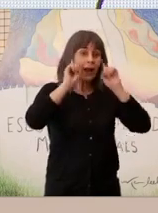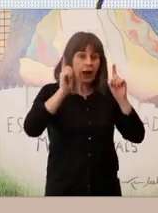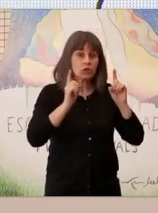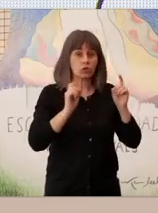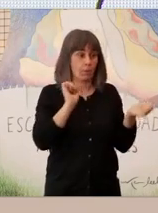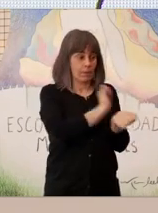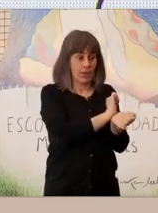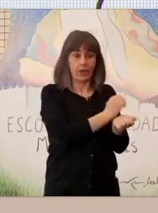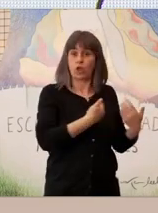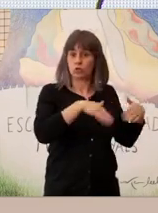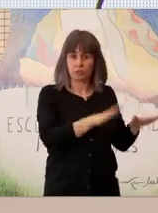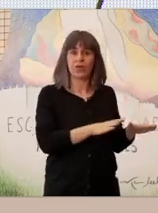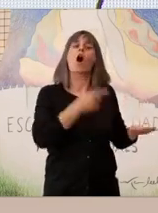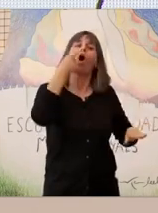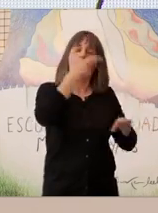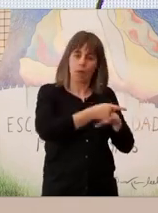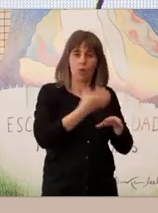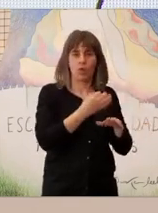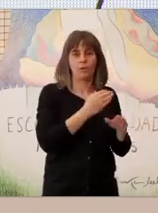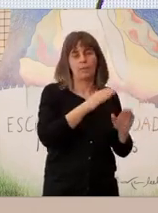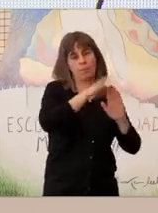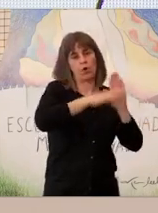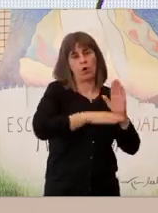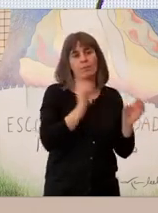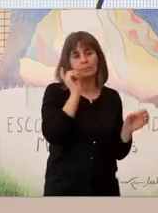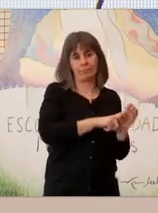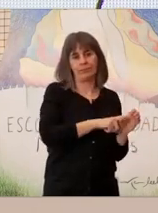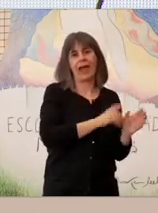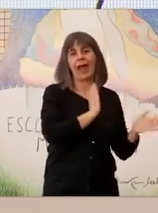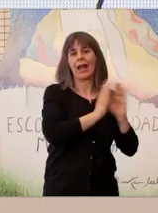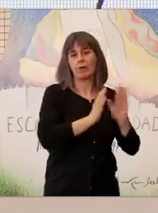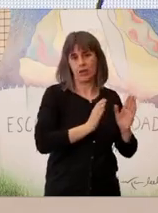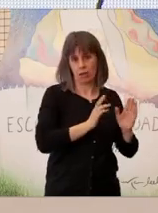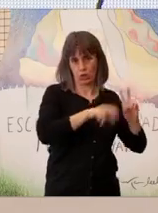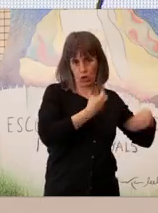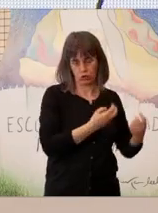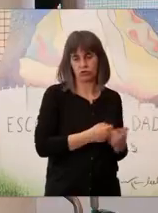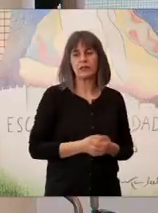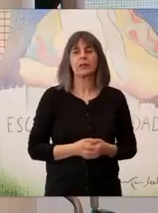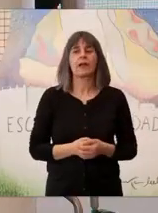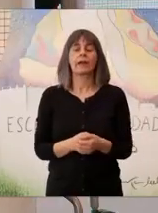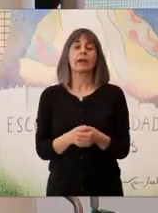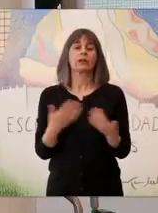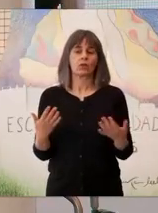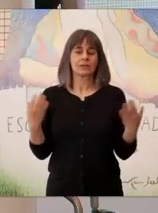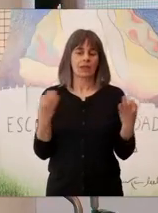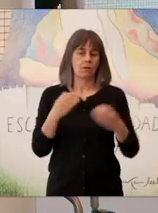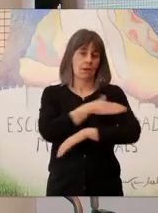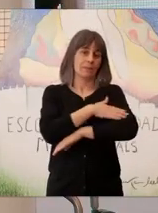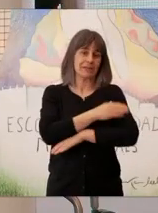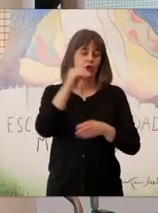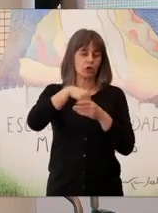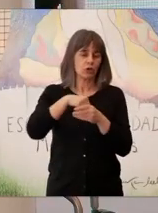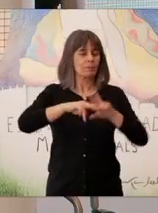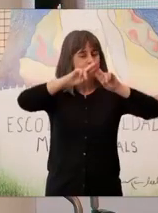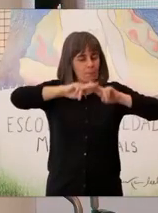que hacer programas. Entonces tendríamos, y sé que se ha hecho por parte del Ministerio del Interior, analizar esos programas, cómo se